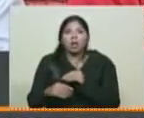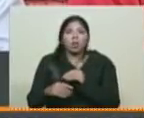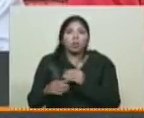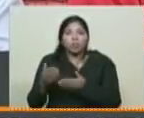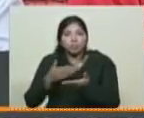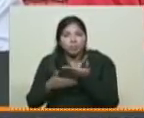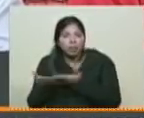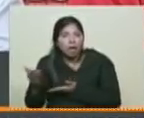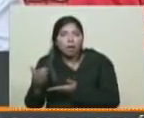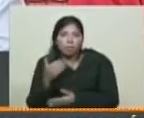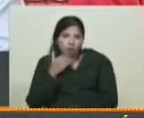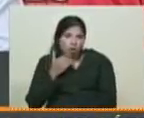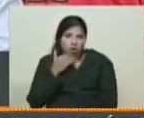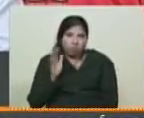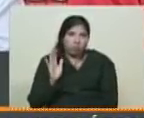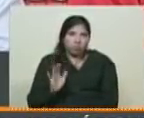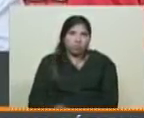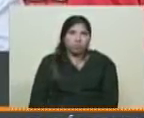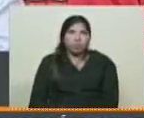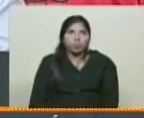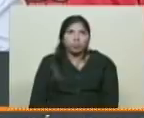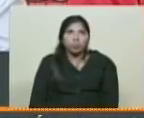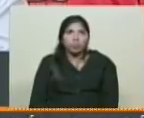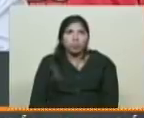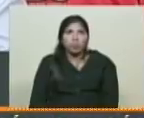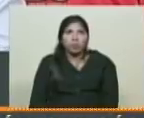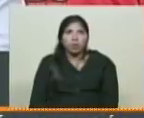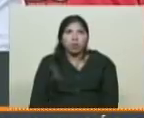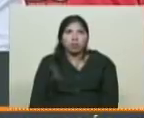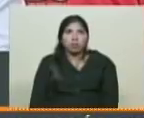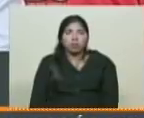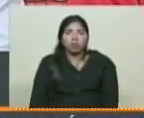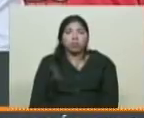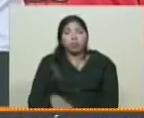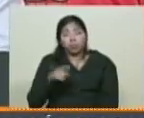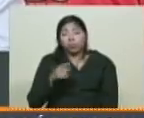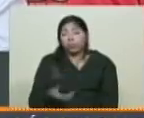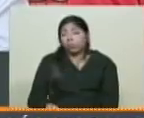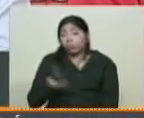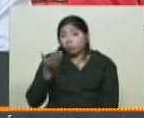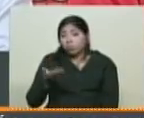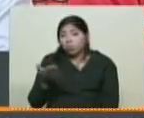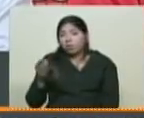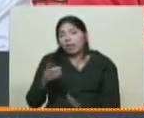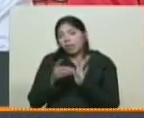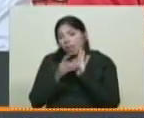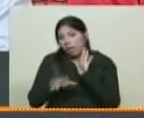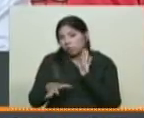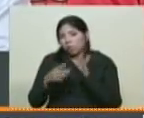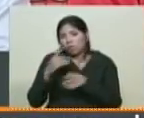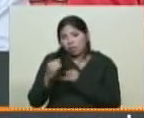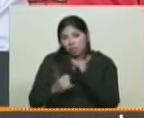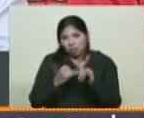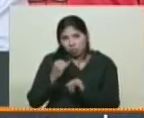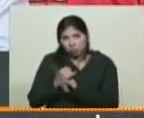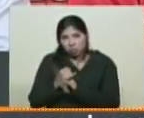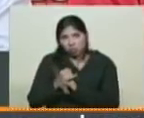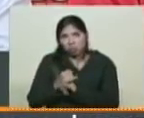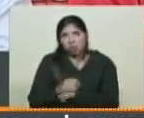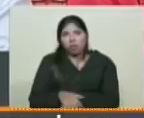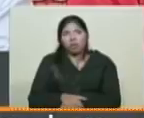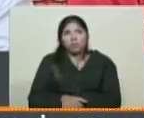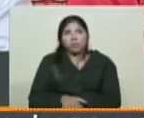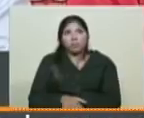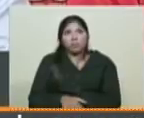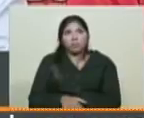lo que creemos nosotros principios fundamentales del derecho internacional, de nuestra política exterior, y en ello, bueno, ratificar al